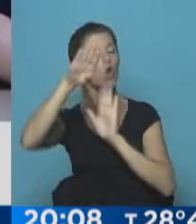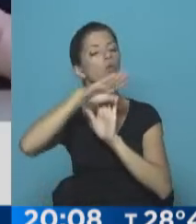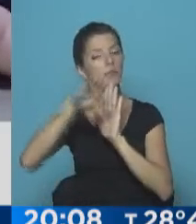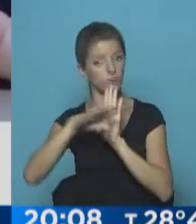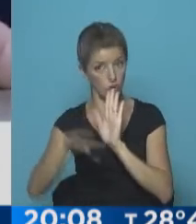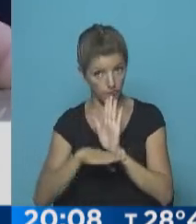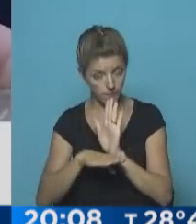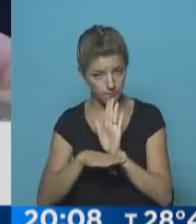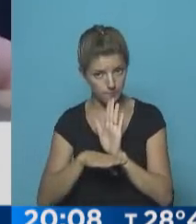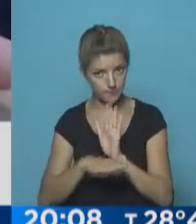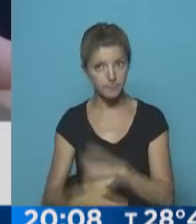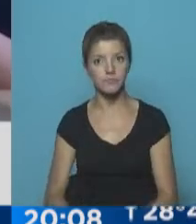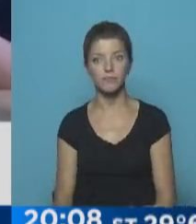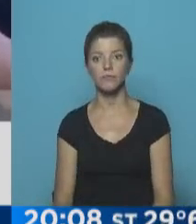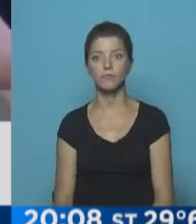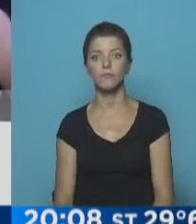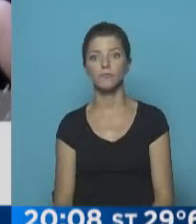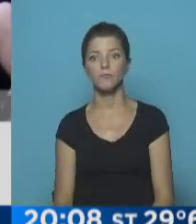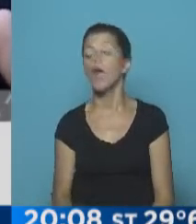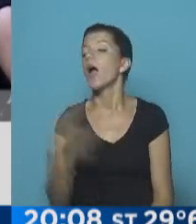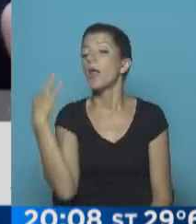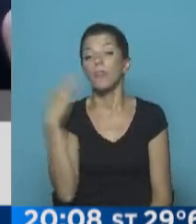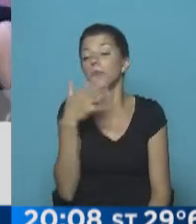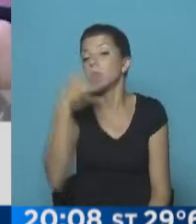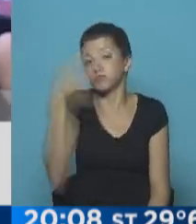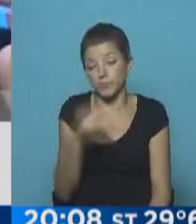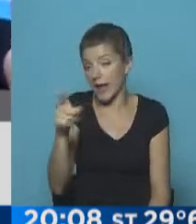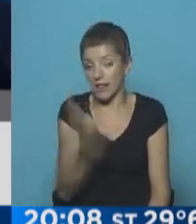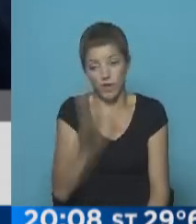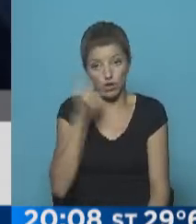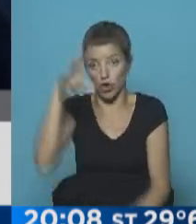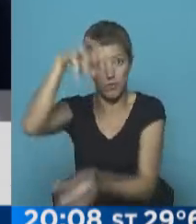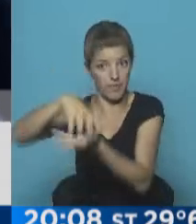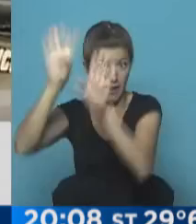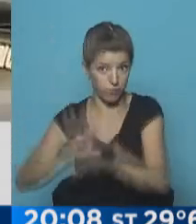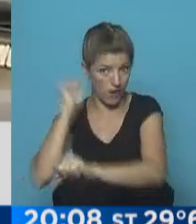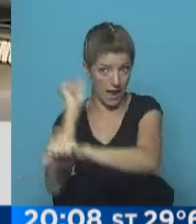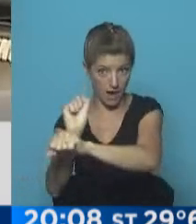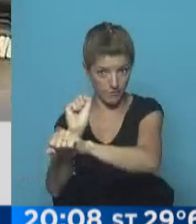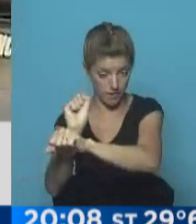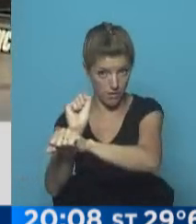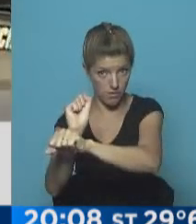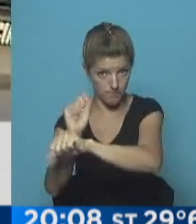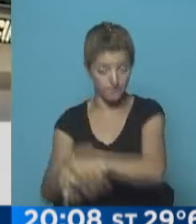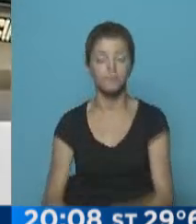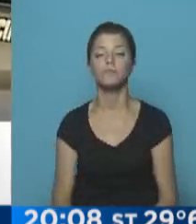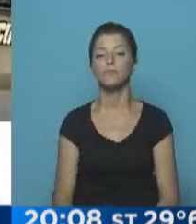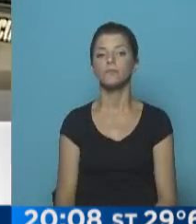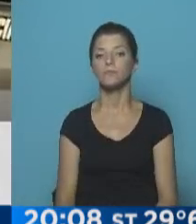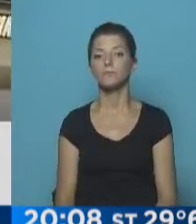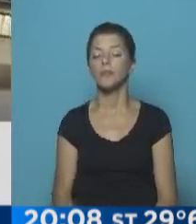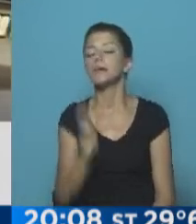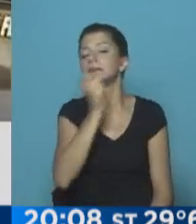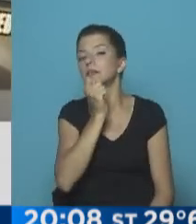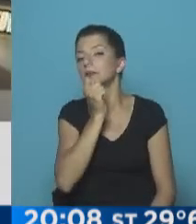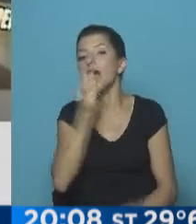principio, las tiene que resolver el director de penal o el servicio penitenciario federal. Si hay alguna